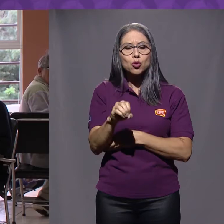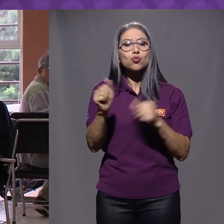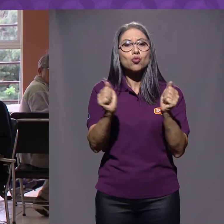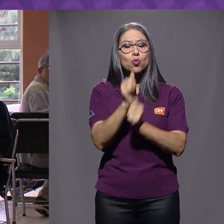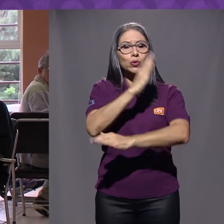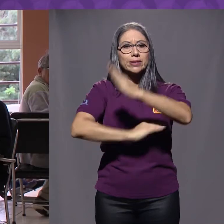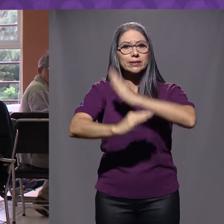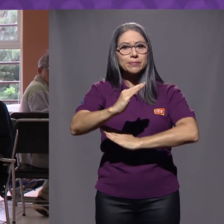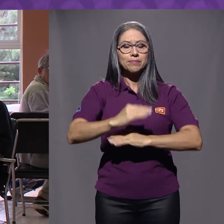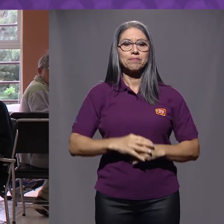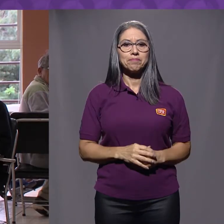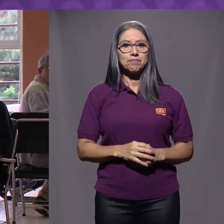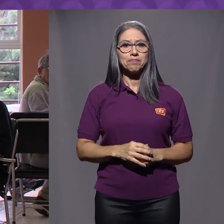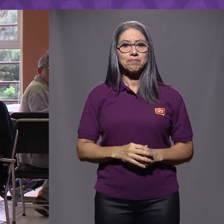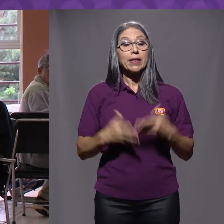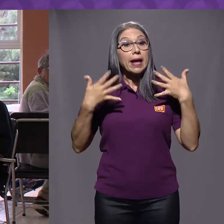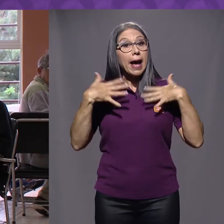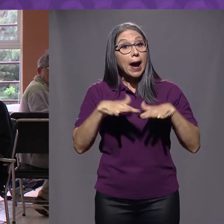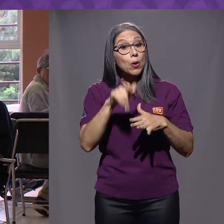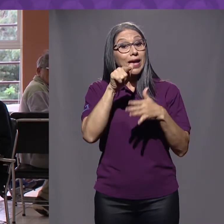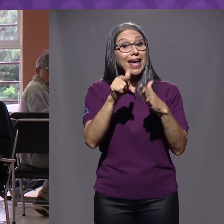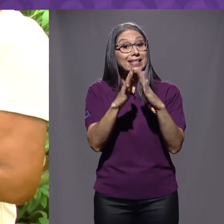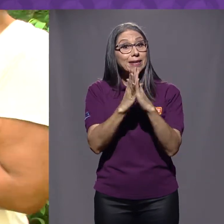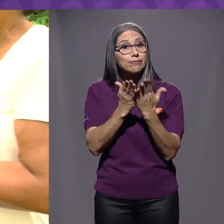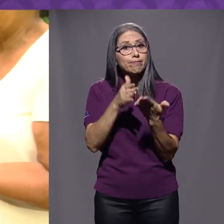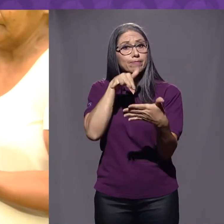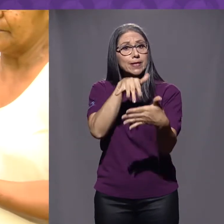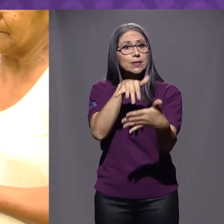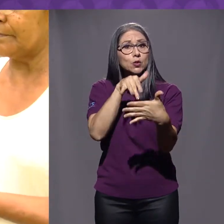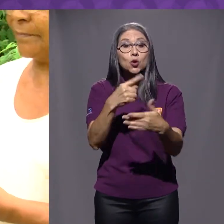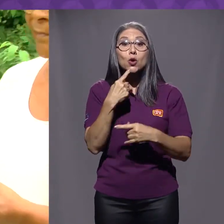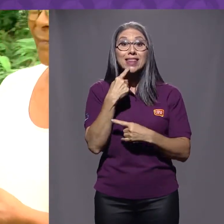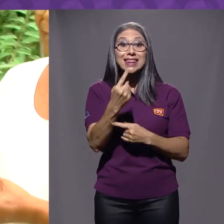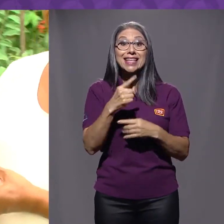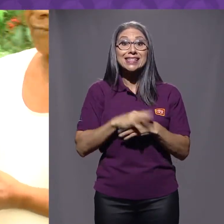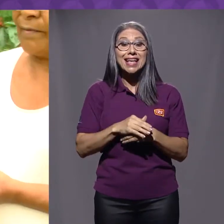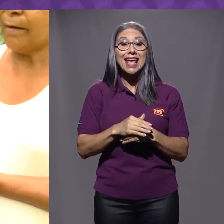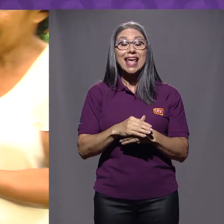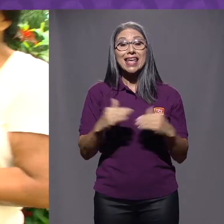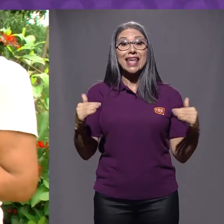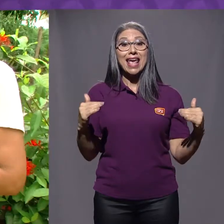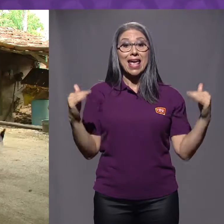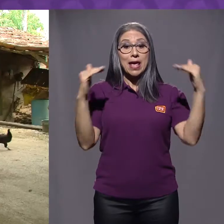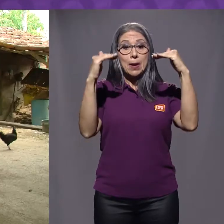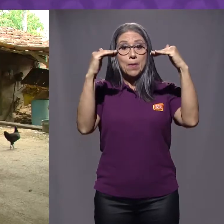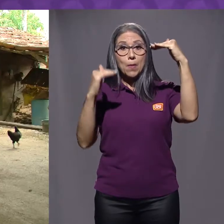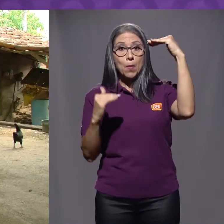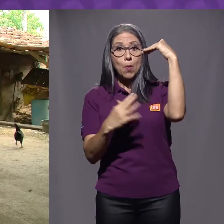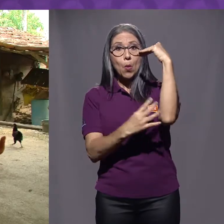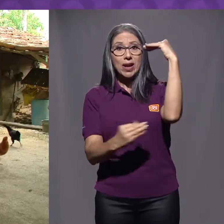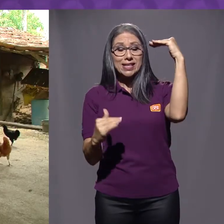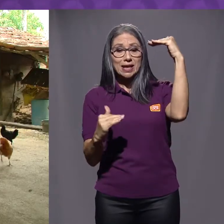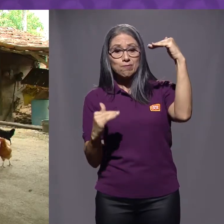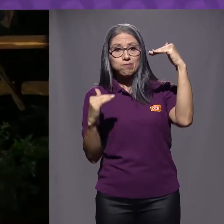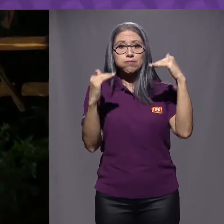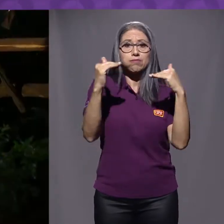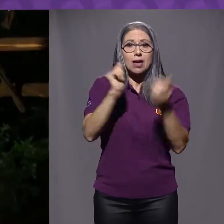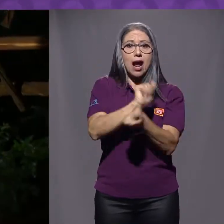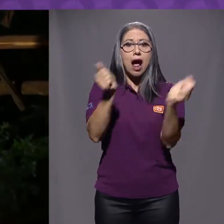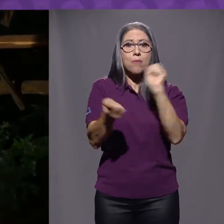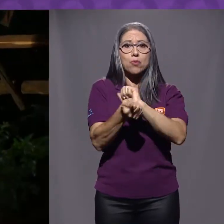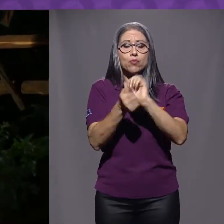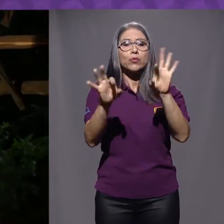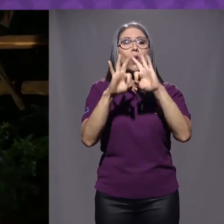de discapacidad. Aunque este estudio indica que se redujo la brecha de incidencia de pobreza entre los hogares